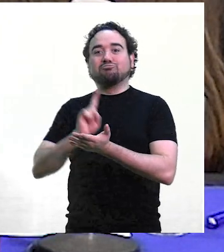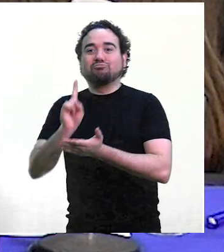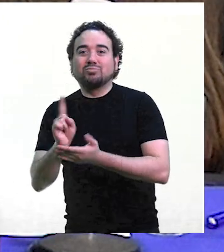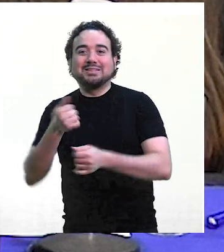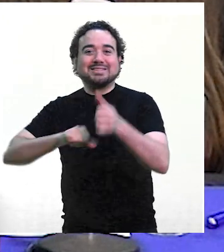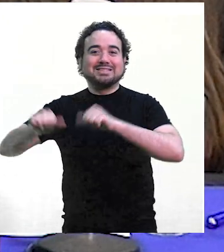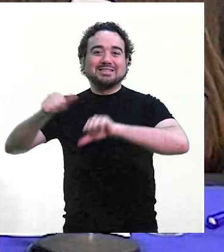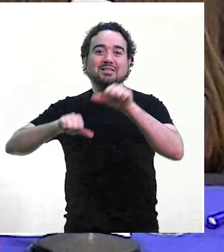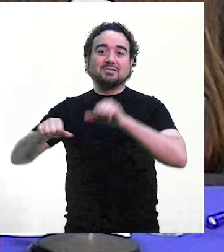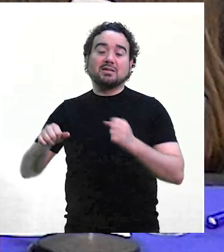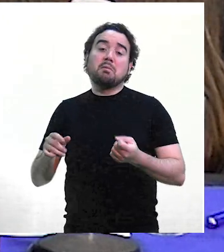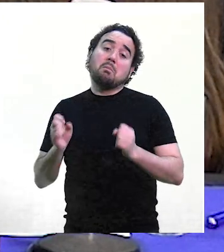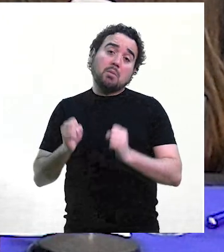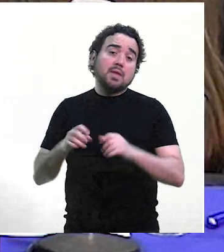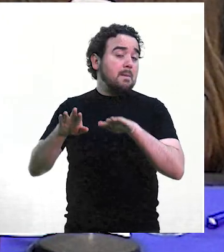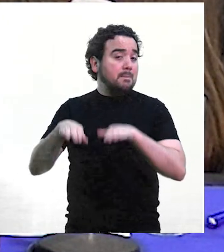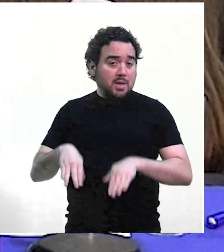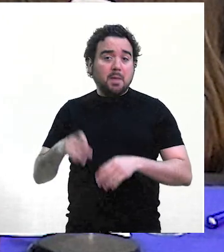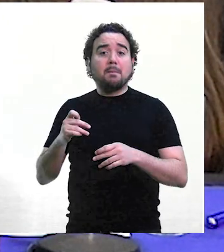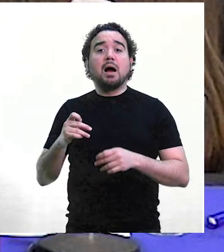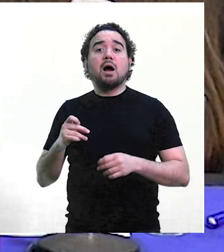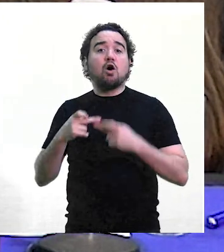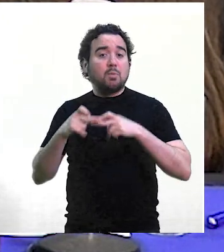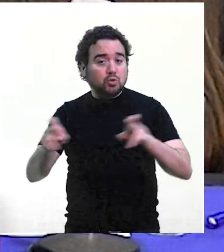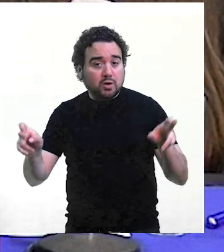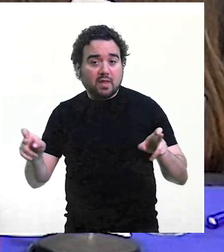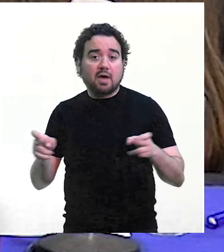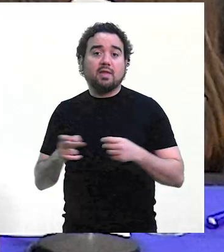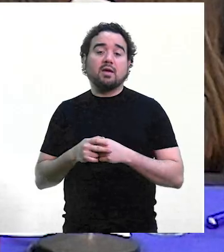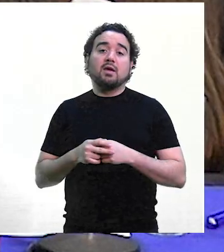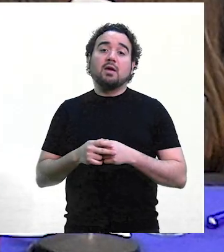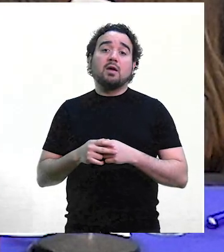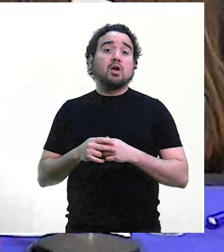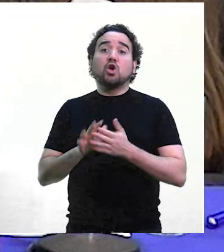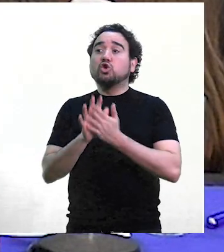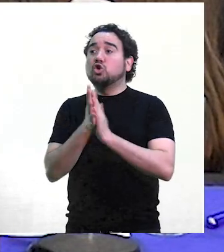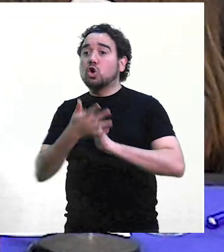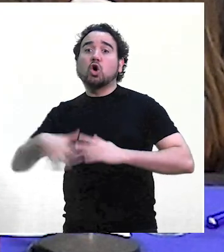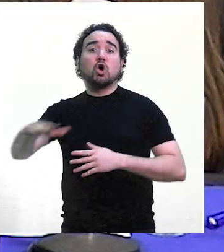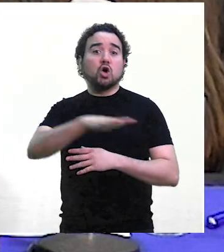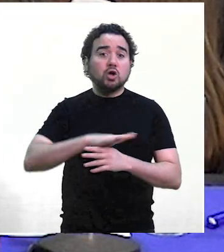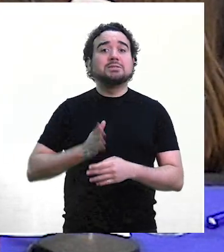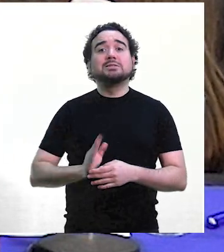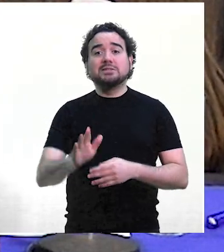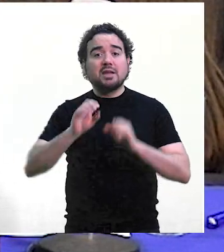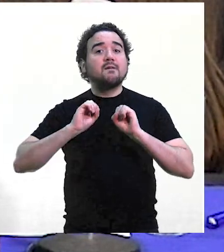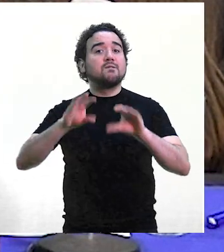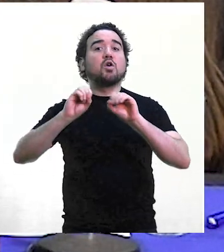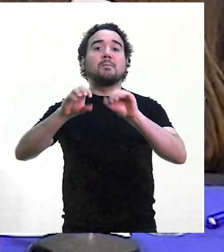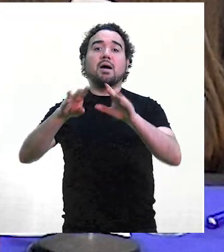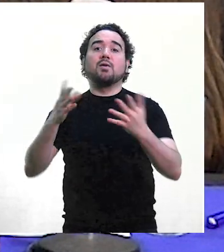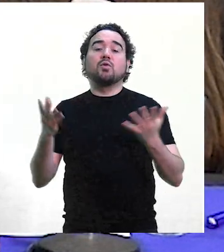a las ciencias, porque claro, a lo mejor tenemos las mismas oportunidades, se podría decir, pero ya vemos que los datos no lo dicen, Claro. y que toda la aldea